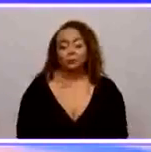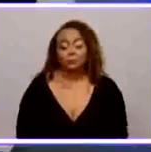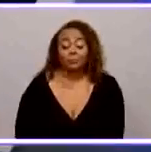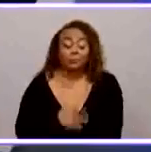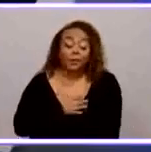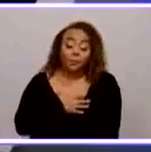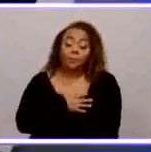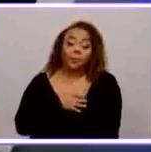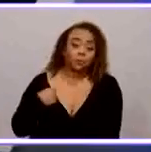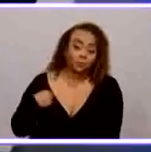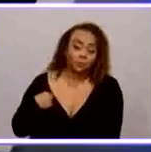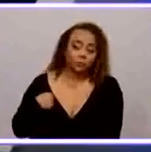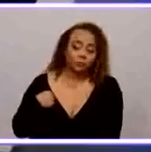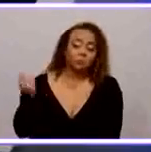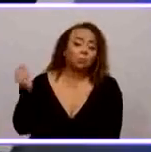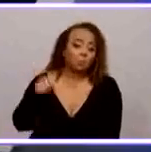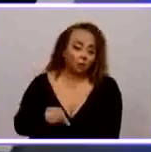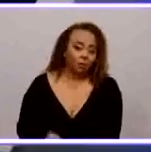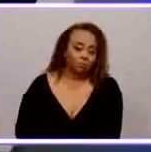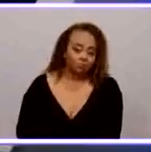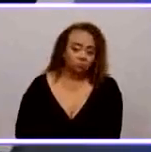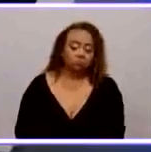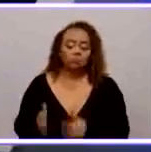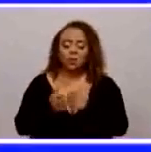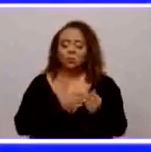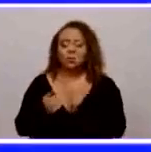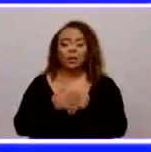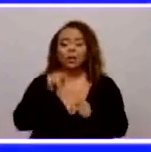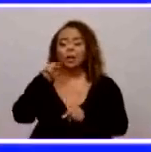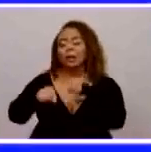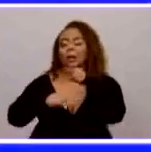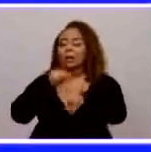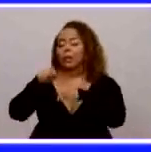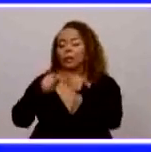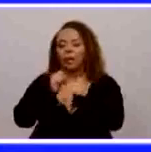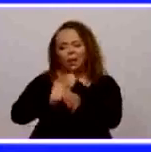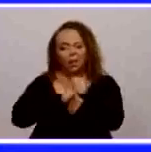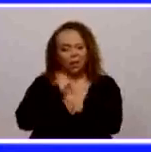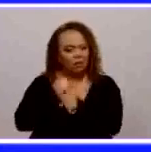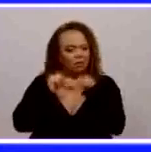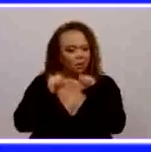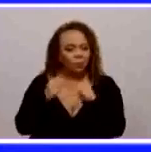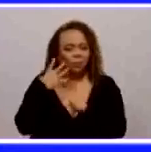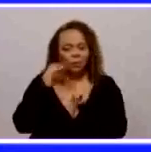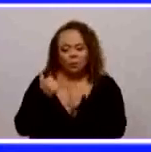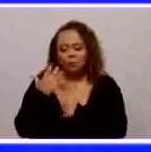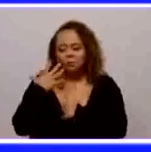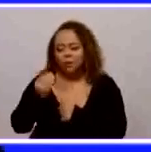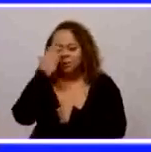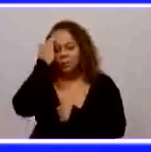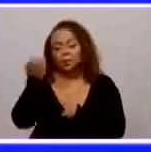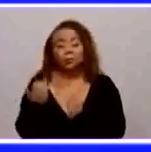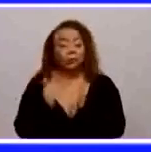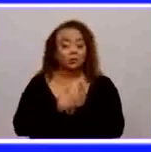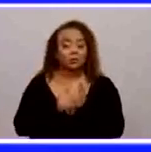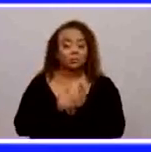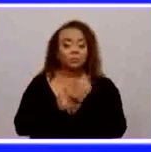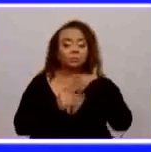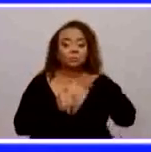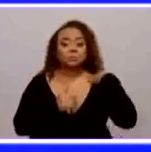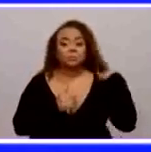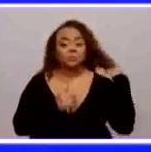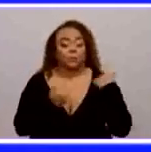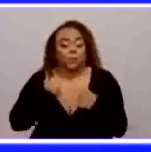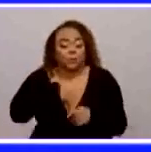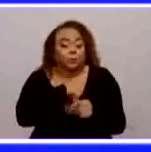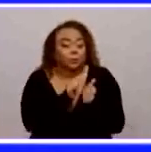mí lo que sí me gusta es que venga. A pesar de que hay mucha crítica de que está en edad de seguir jugando afuera, de por qué regresará, a